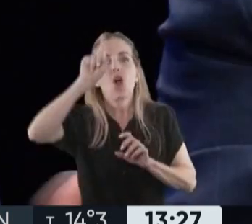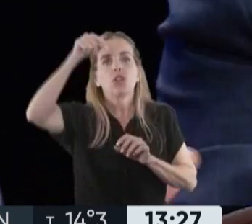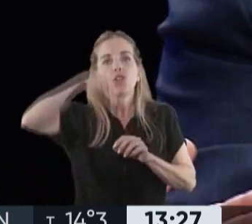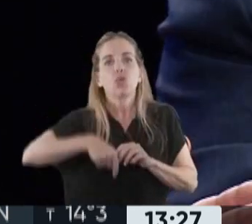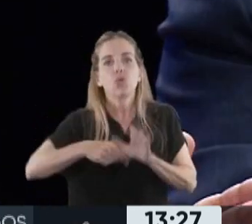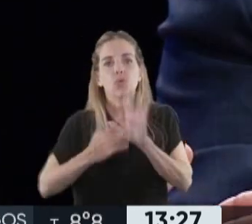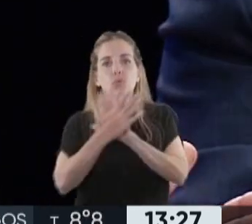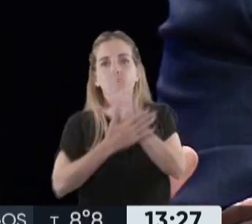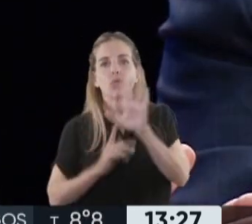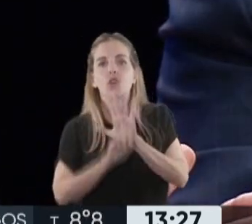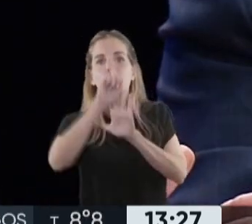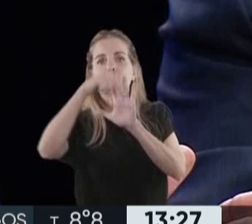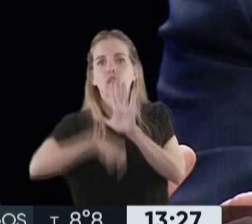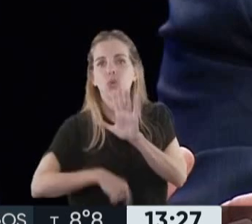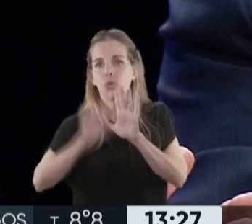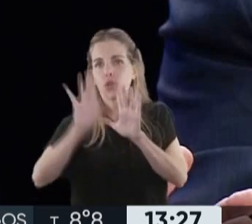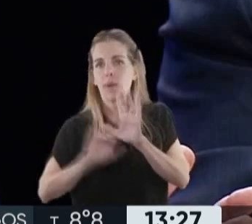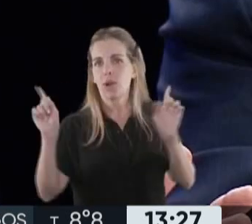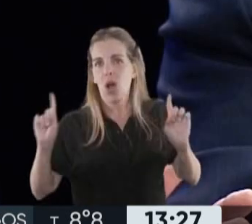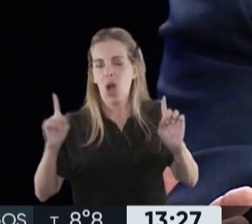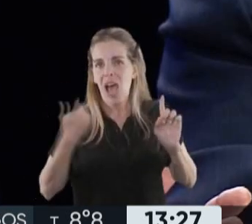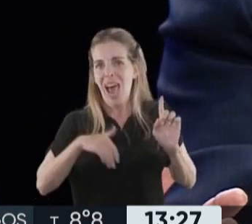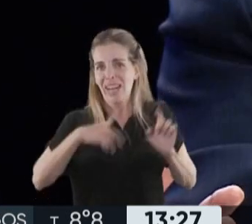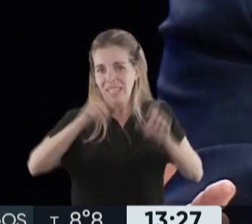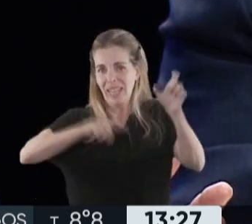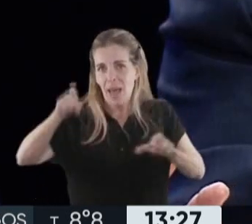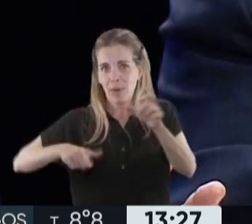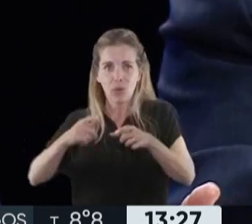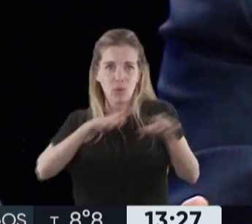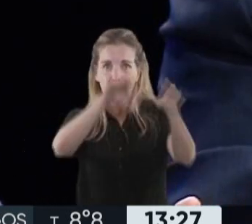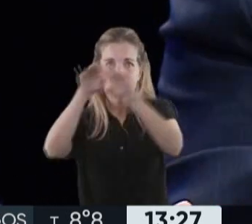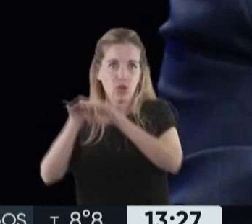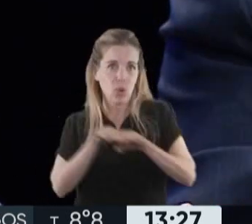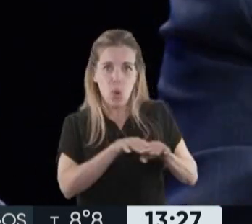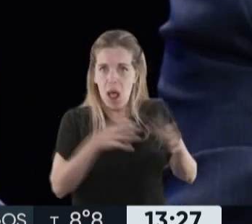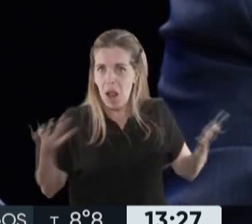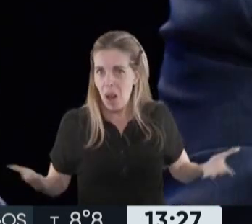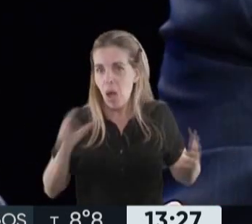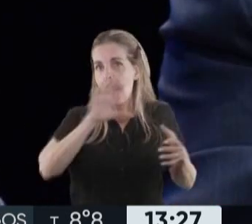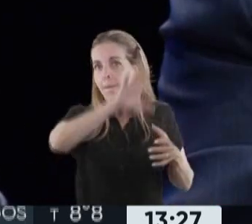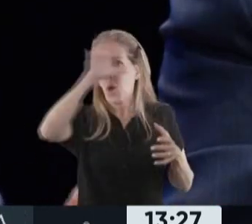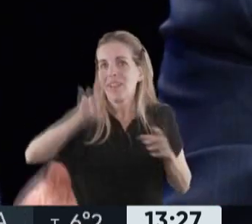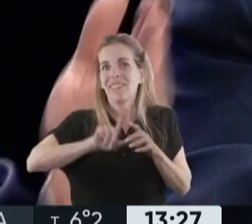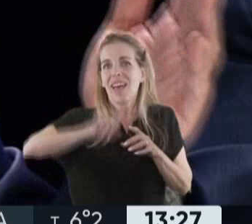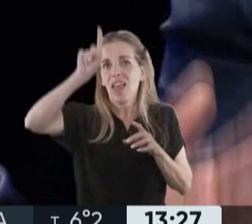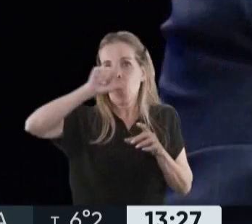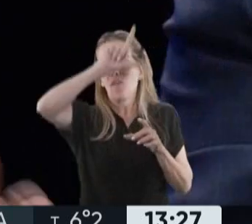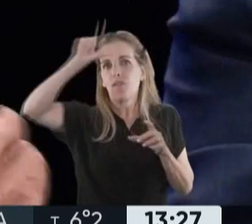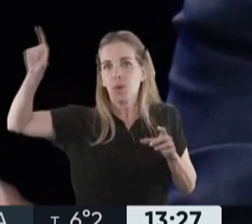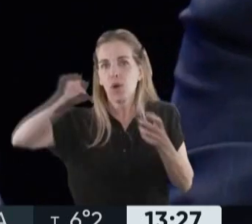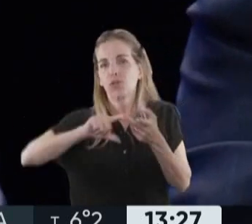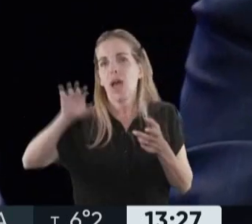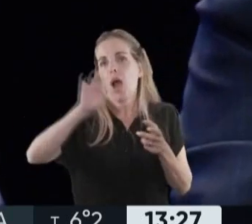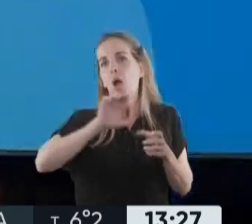Y la verdad es que argentinos son todos. Argentino es el formoseño y argentino es el que